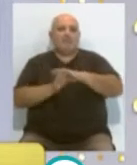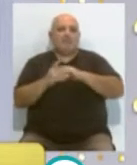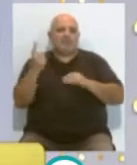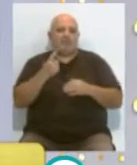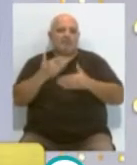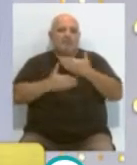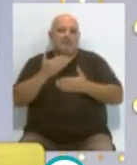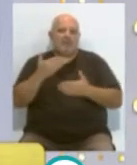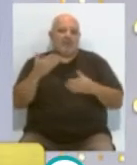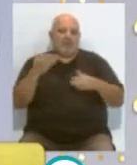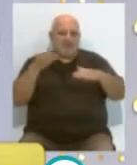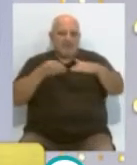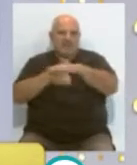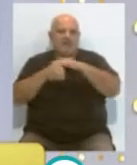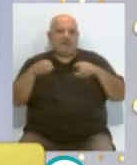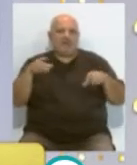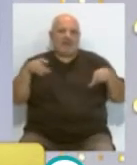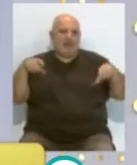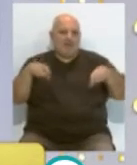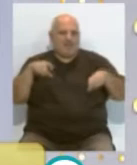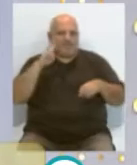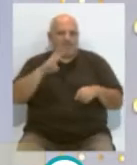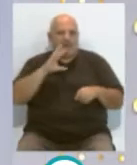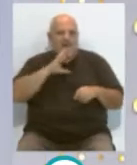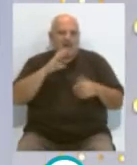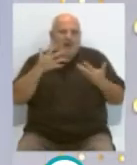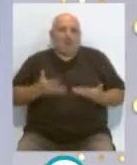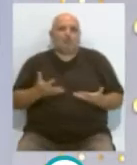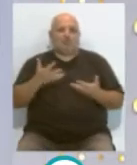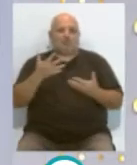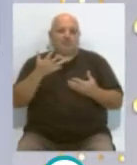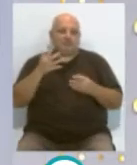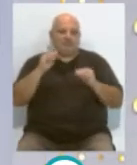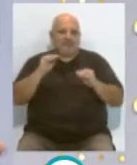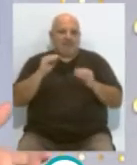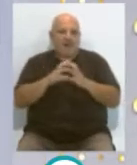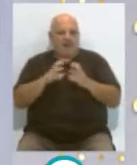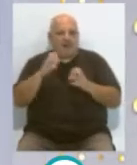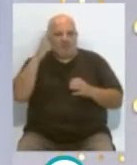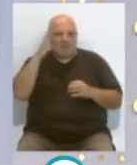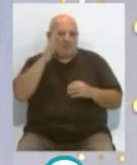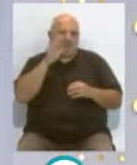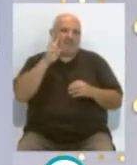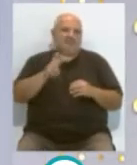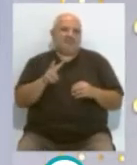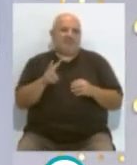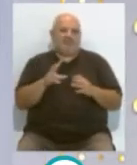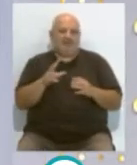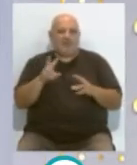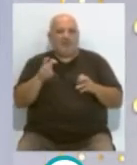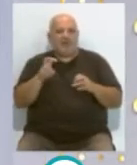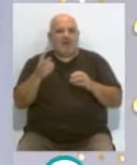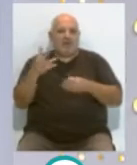podamos acceder al campo, ¿no? No sabemos en qué proporción, pero el volver al campo yo creo que es una muy buena señal, y ilusionado en esta fecha ya con las